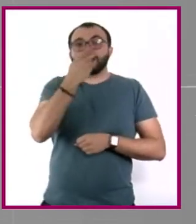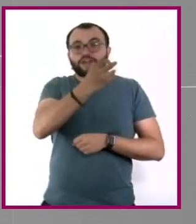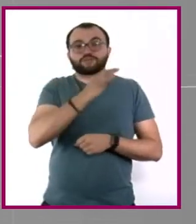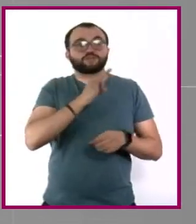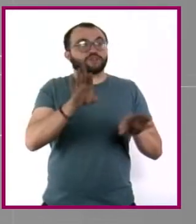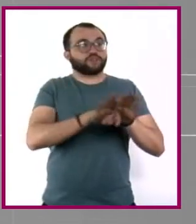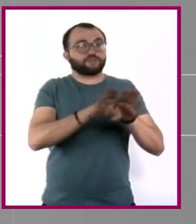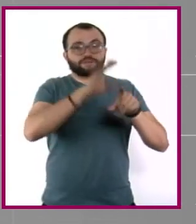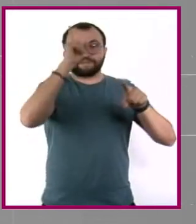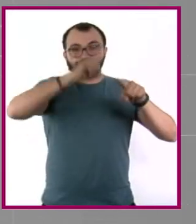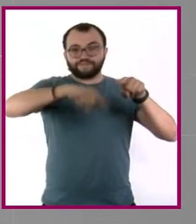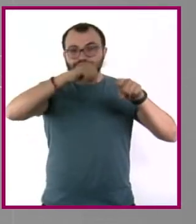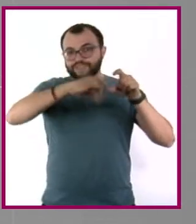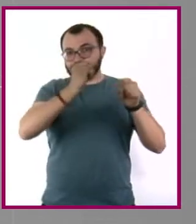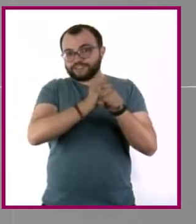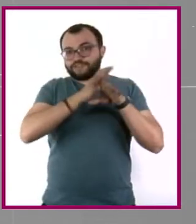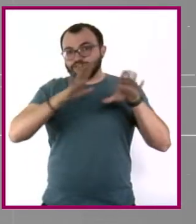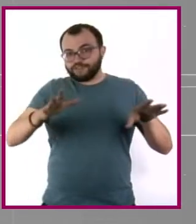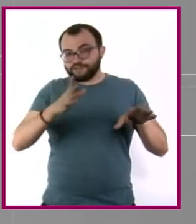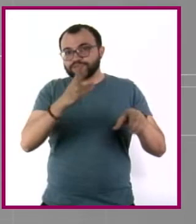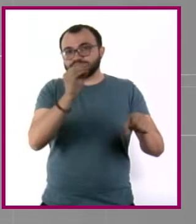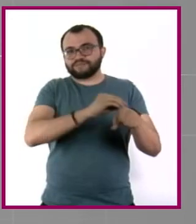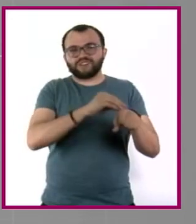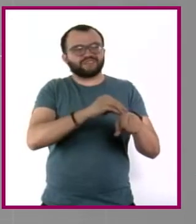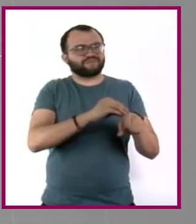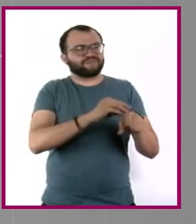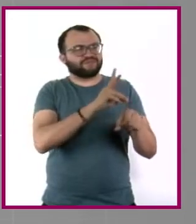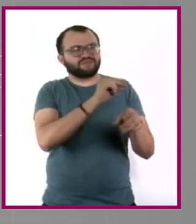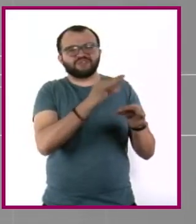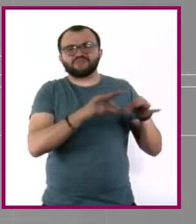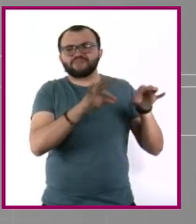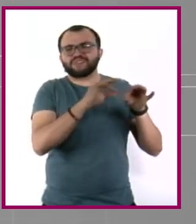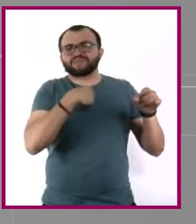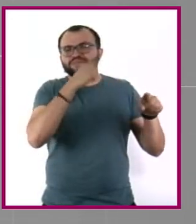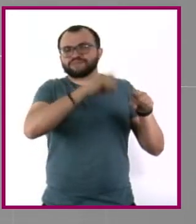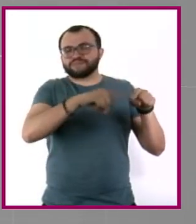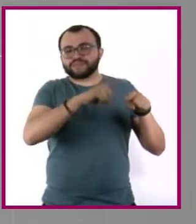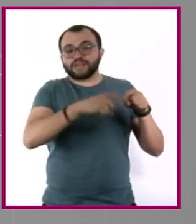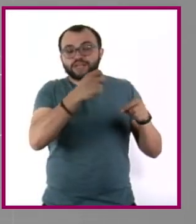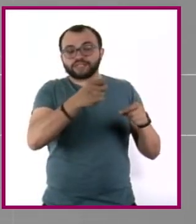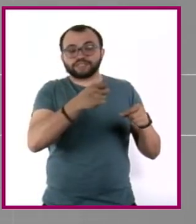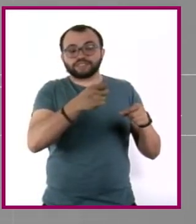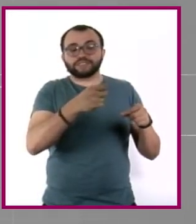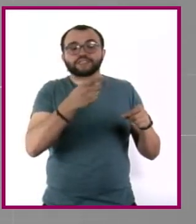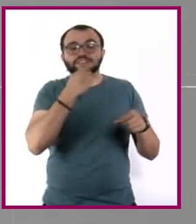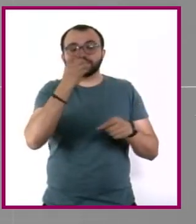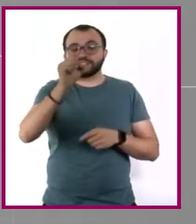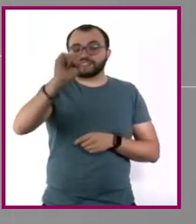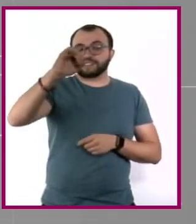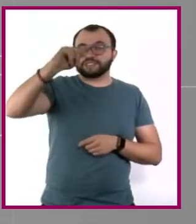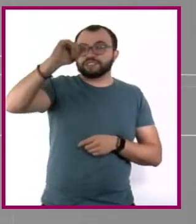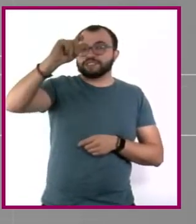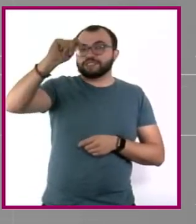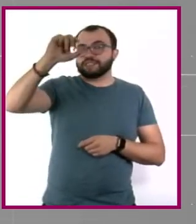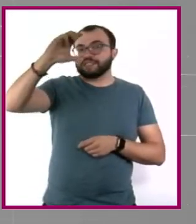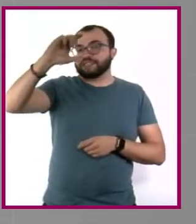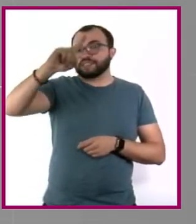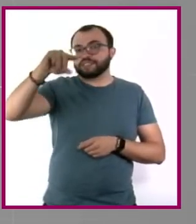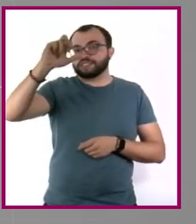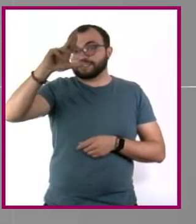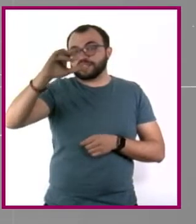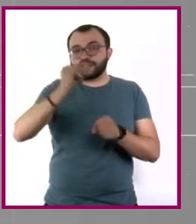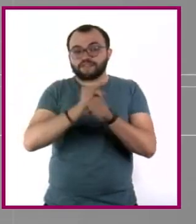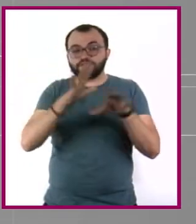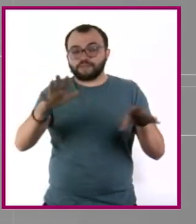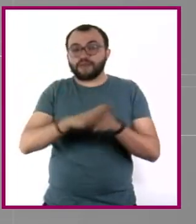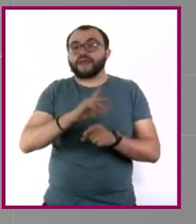aquella información que en ese momento no es tan relevante. Este proceso se conoce como sintetizar la información. Después, hay que